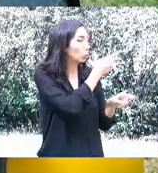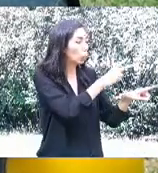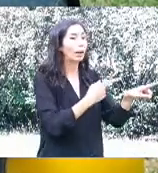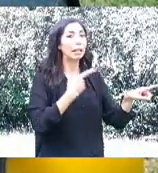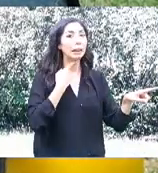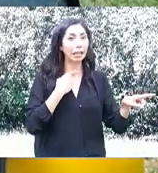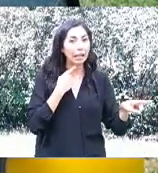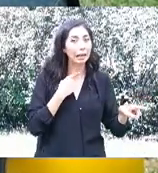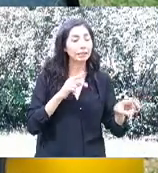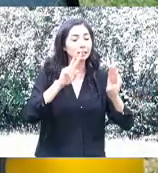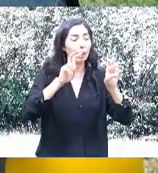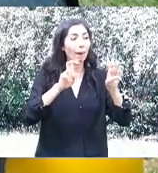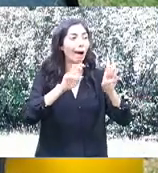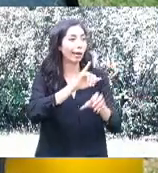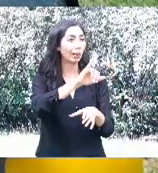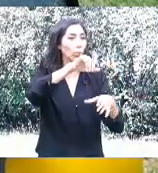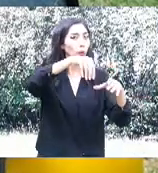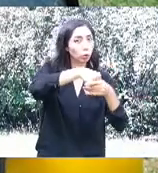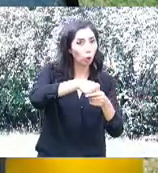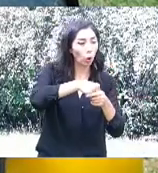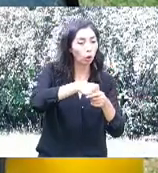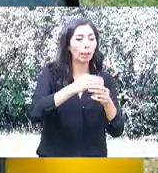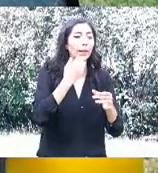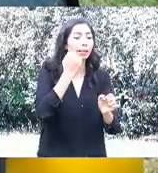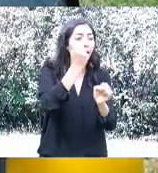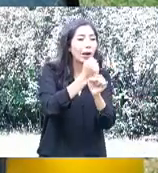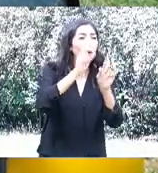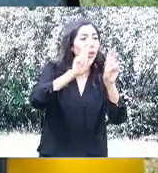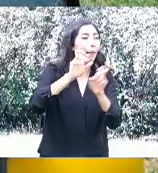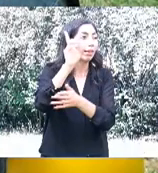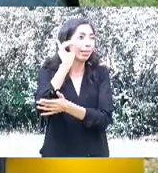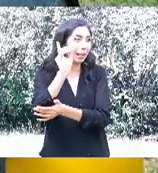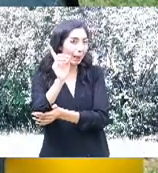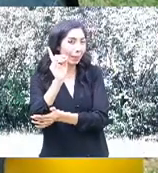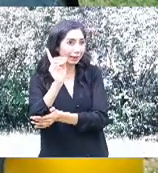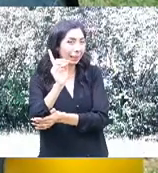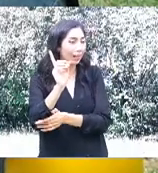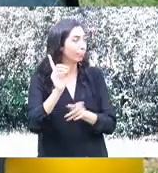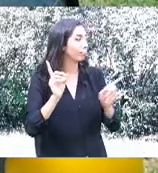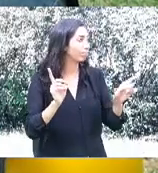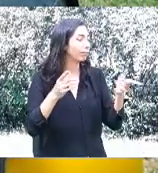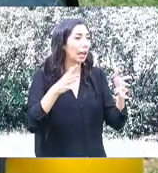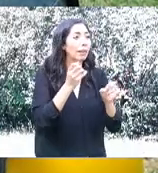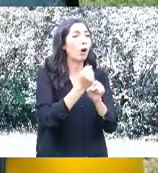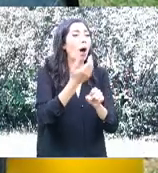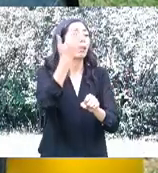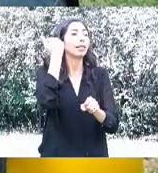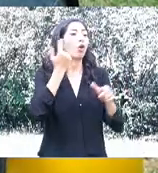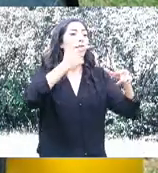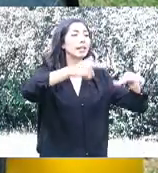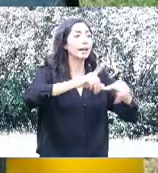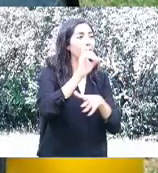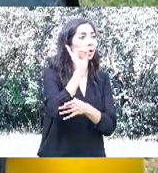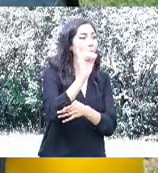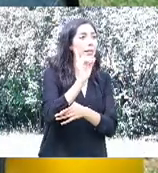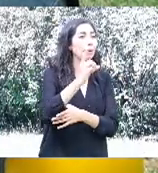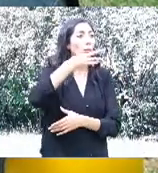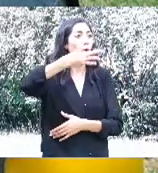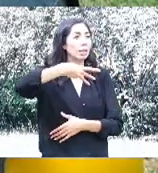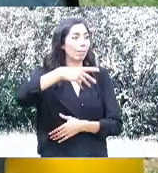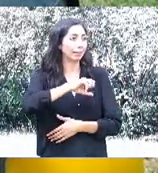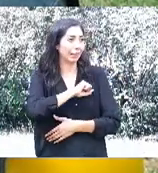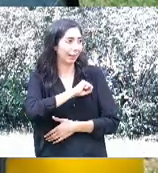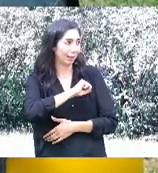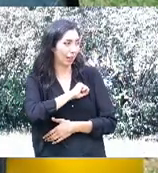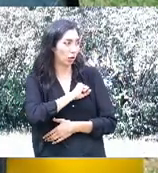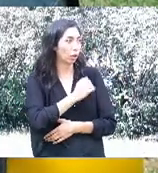en la inclusión y en los temas del trabajo con la discapacidad la ha llevado a trabajar con la oficina de discapacidad de la municipalidad de Santiago y